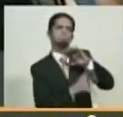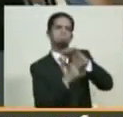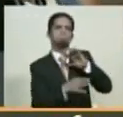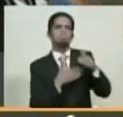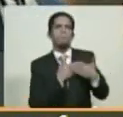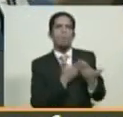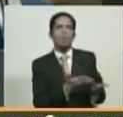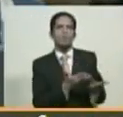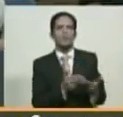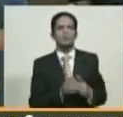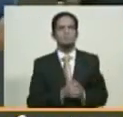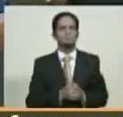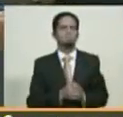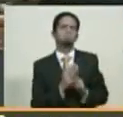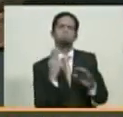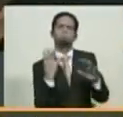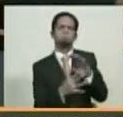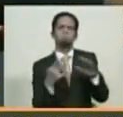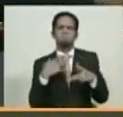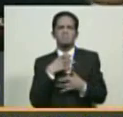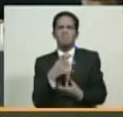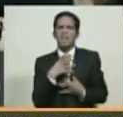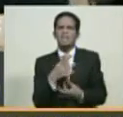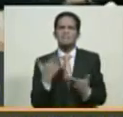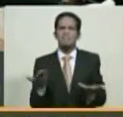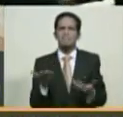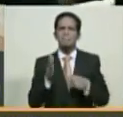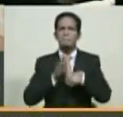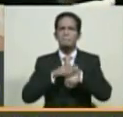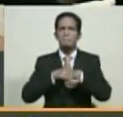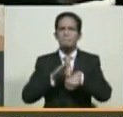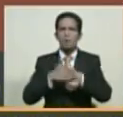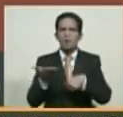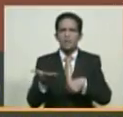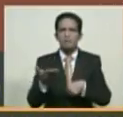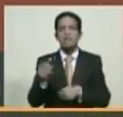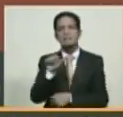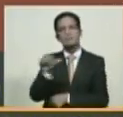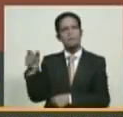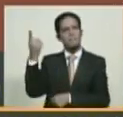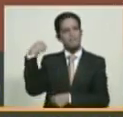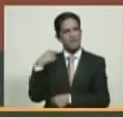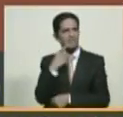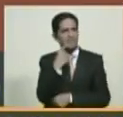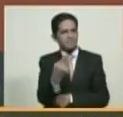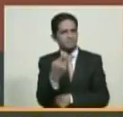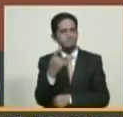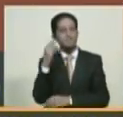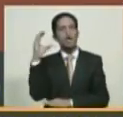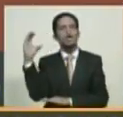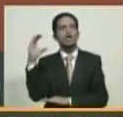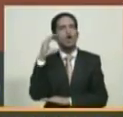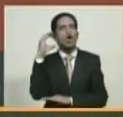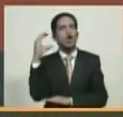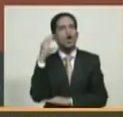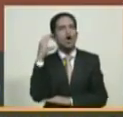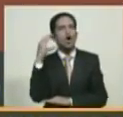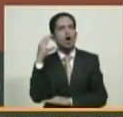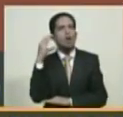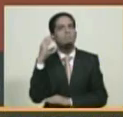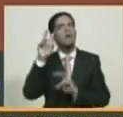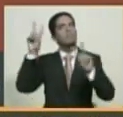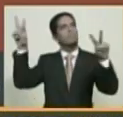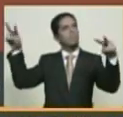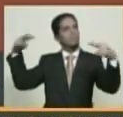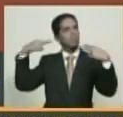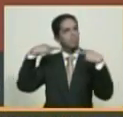voluntarios. Y digo interesante porque, bueno, como dijimos la semana pasada, Colombia exhibe entre